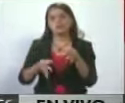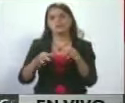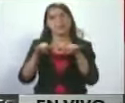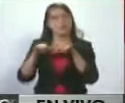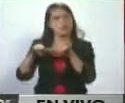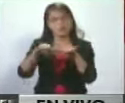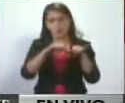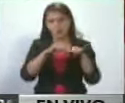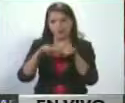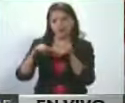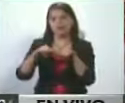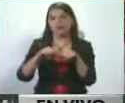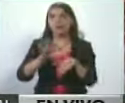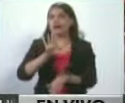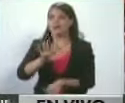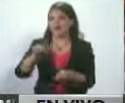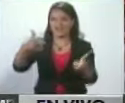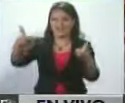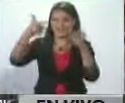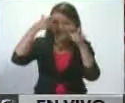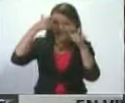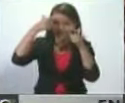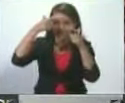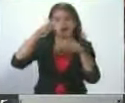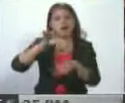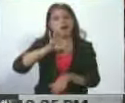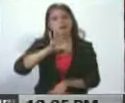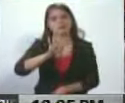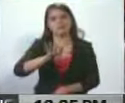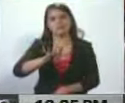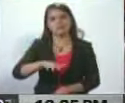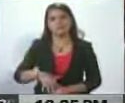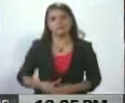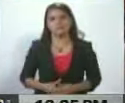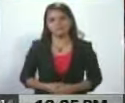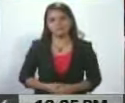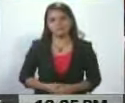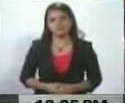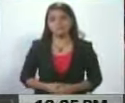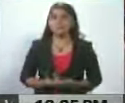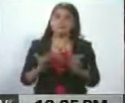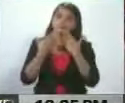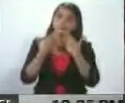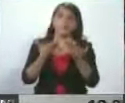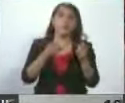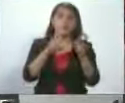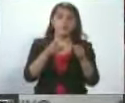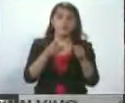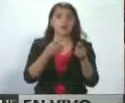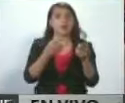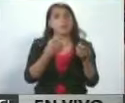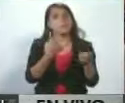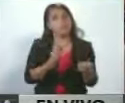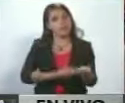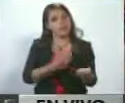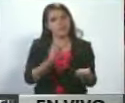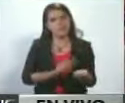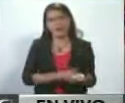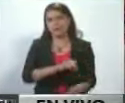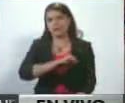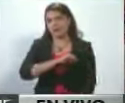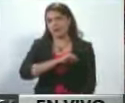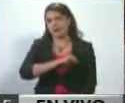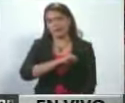igualdad. Eso es el chavismo, compatriota. Por eso yo hoy agradezco la invitación de mi hermana, de mi